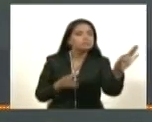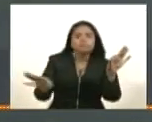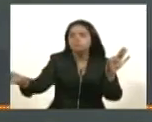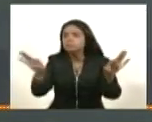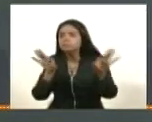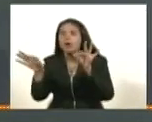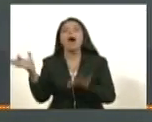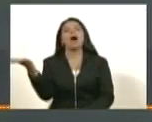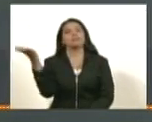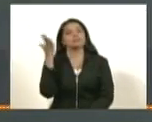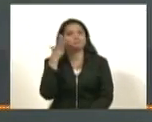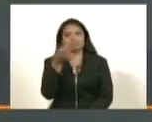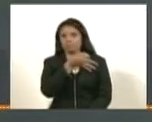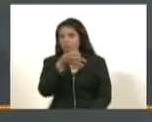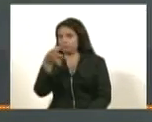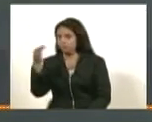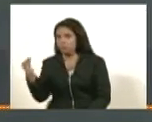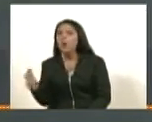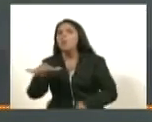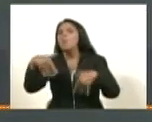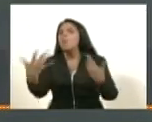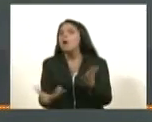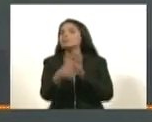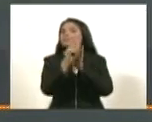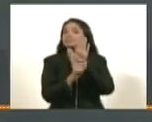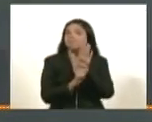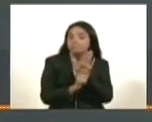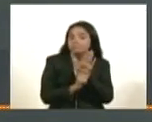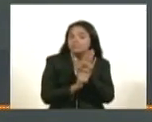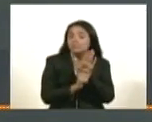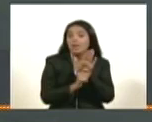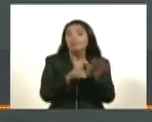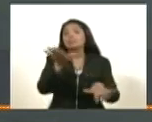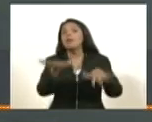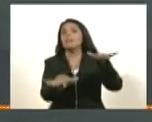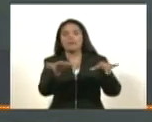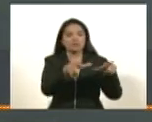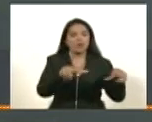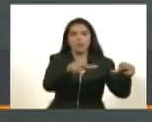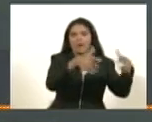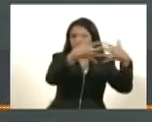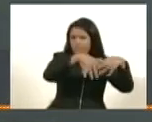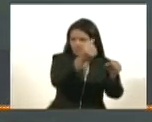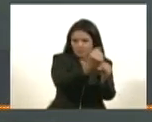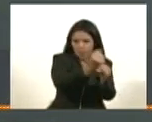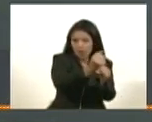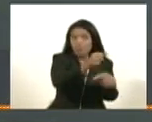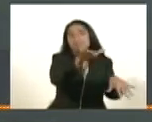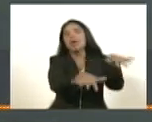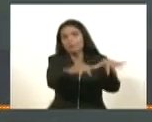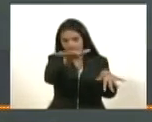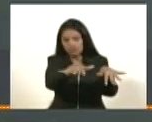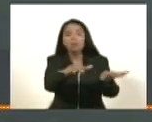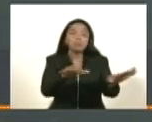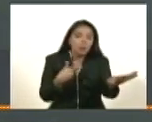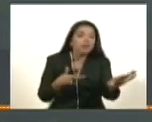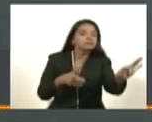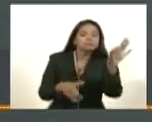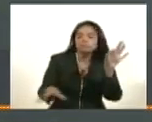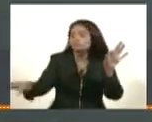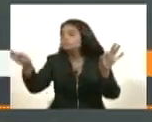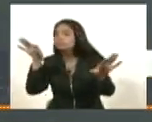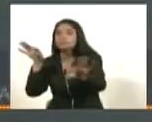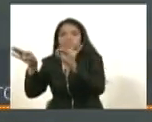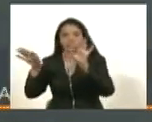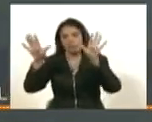sepan perfectamente por cuál constituyente que corresponda al sector dentro del cual están, puedan hacer su elección.